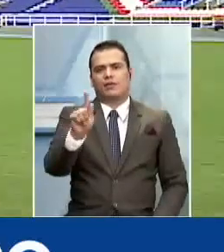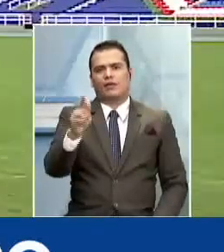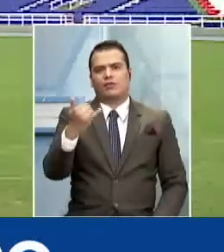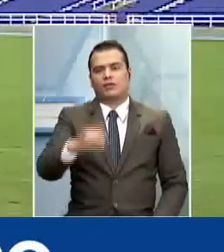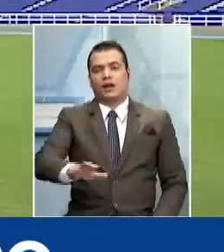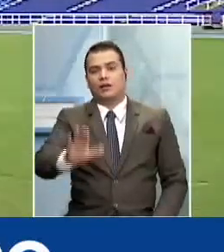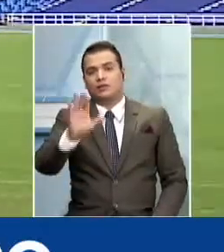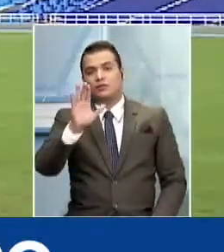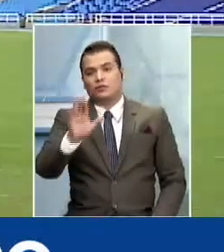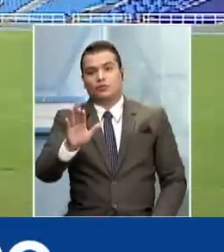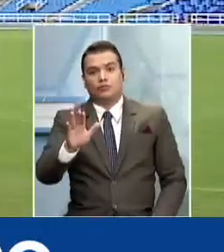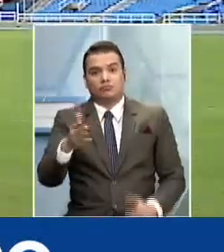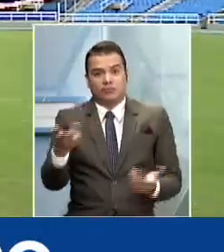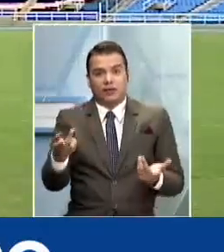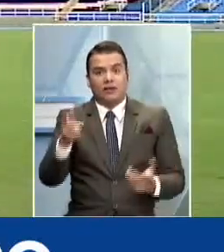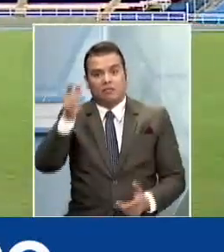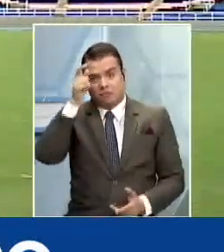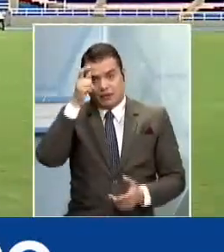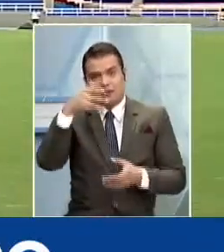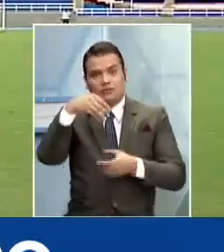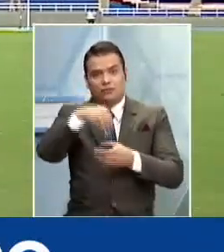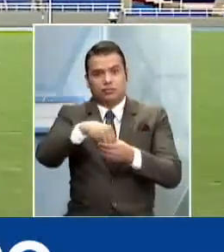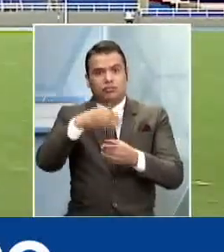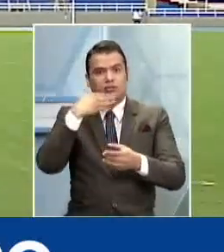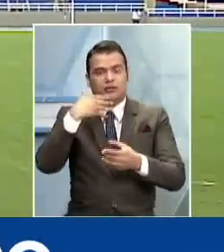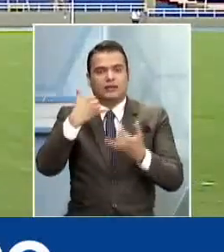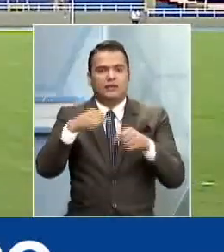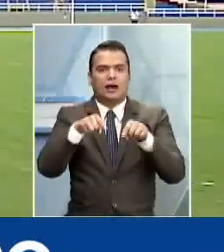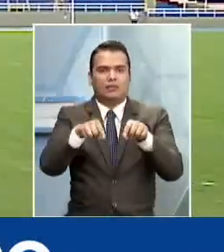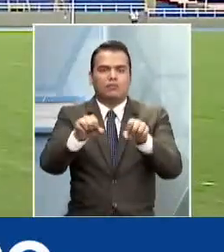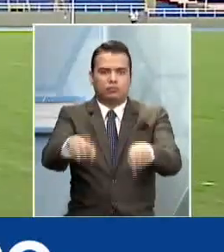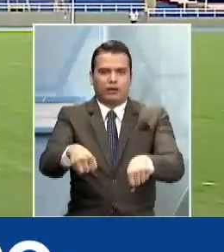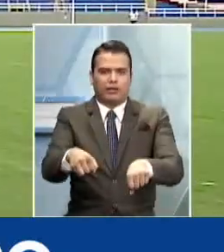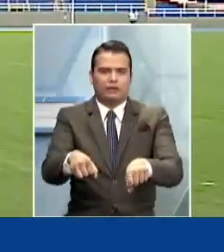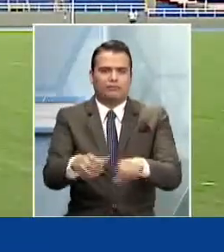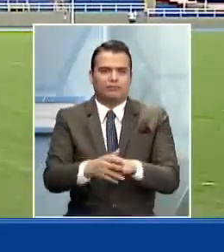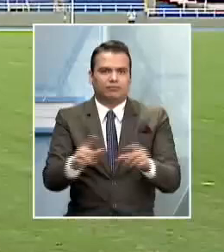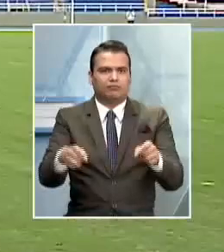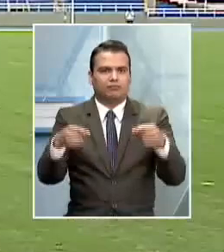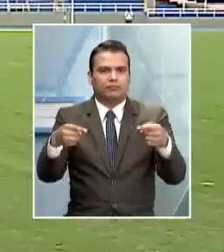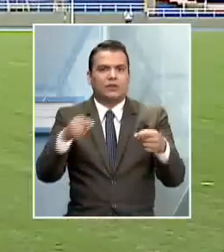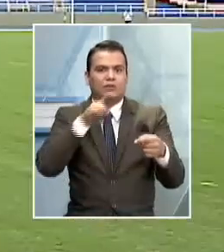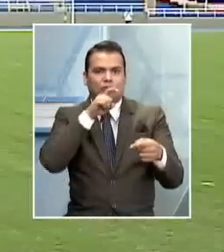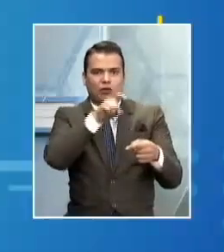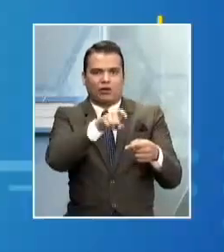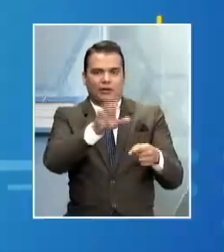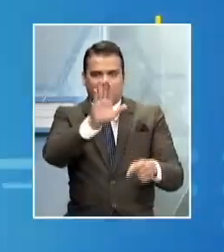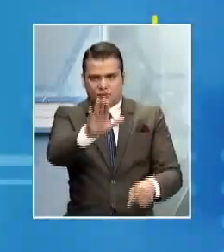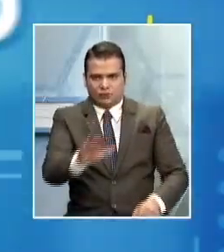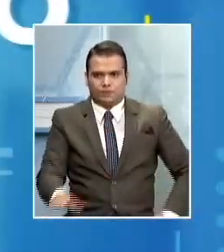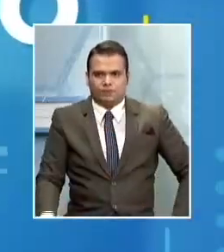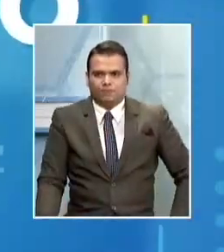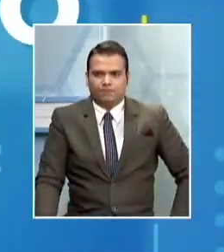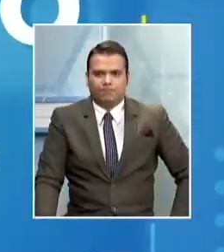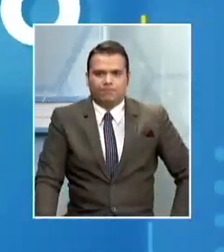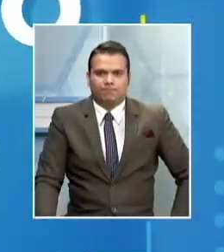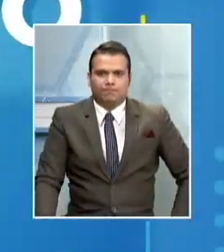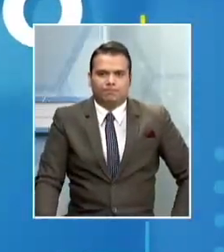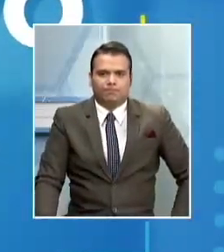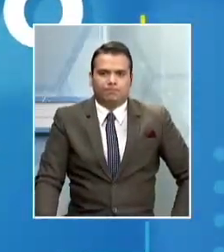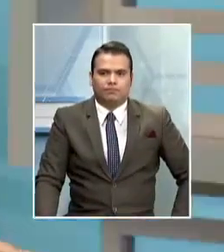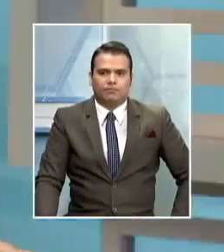profesional. De esta forma, América podrá jugar la cuarta fecha de la liga como local ante Atlético Bucaramanga.